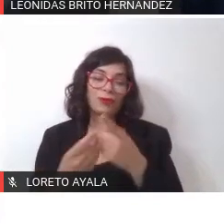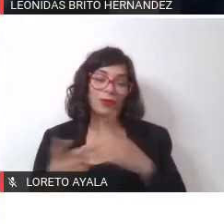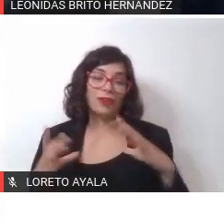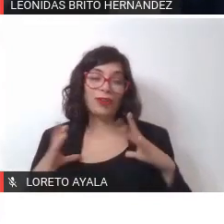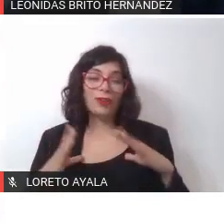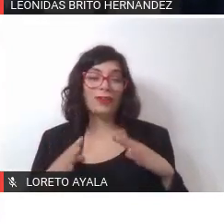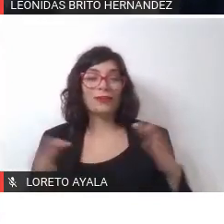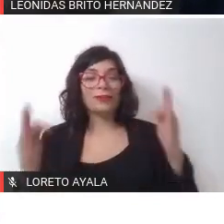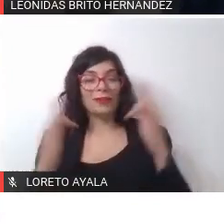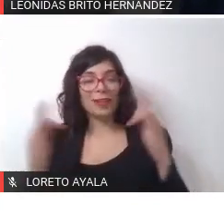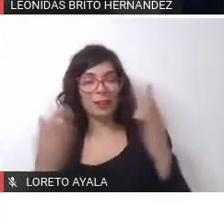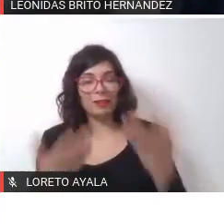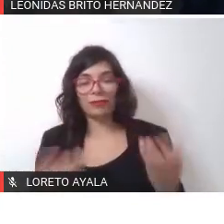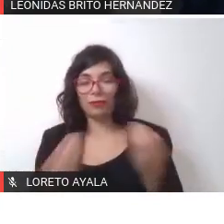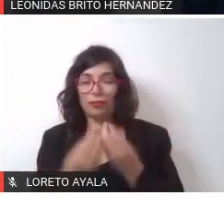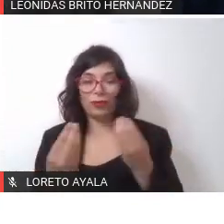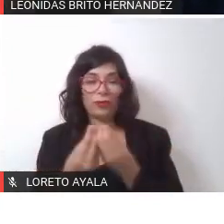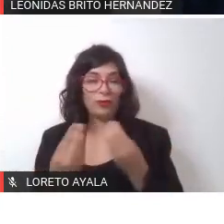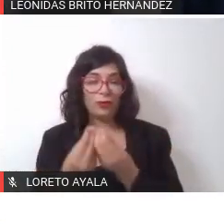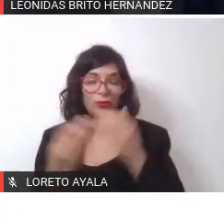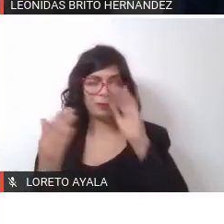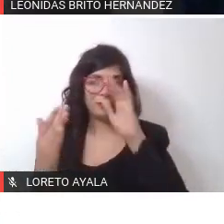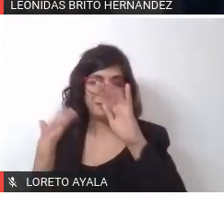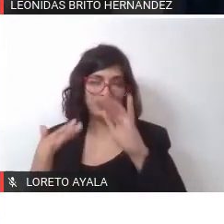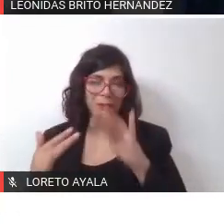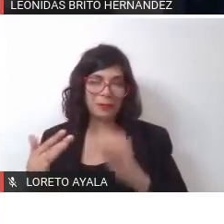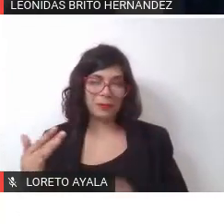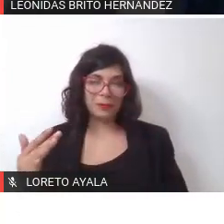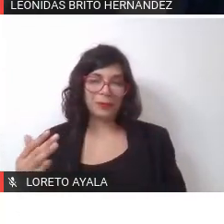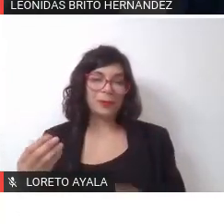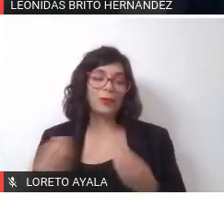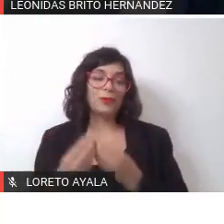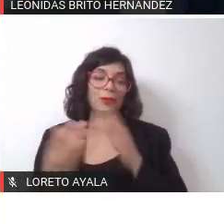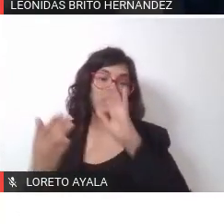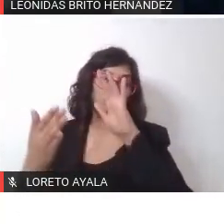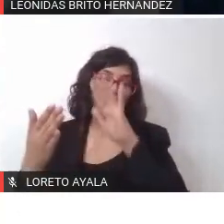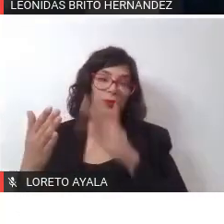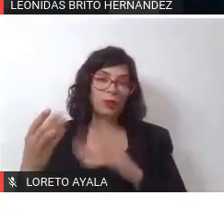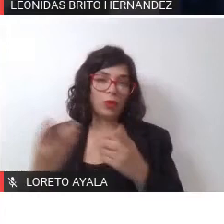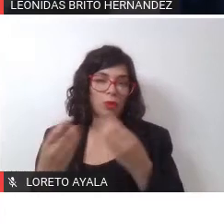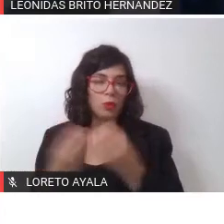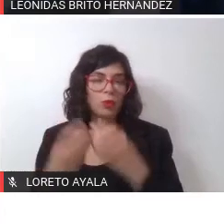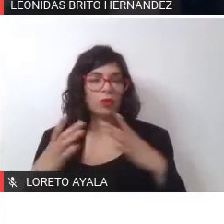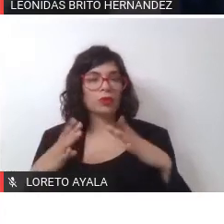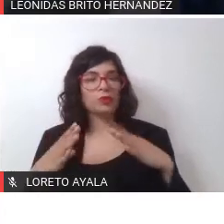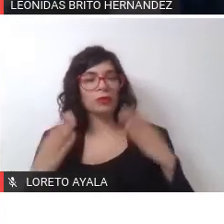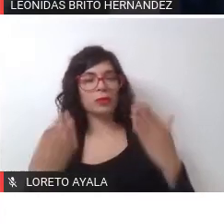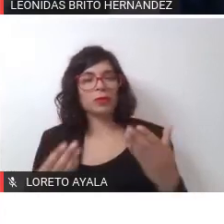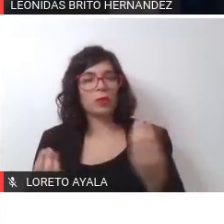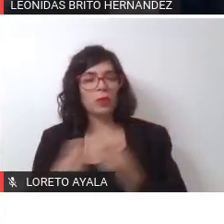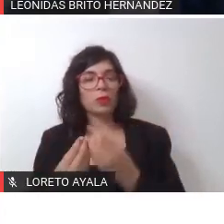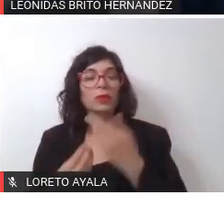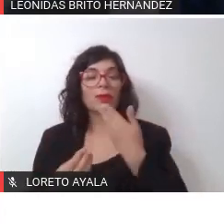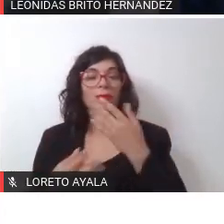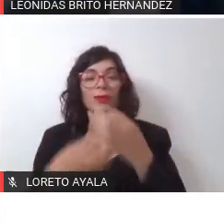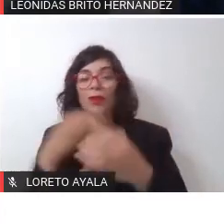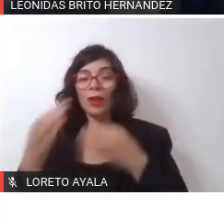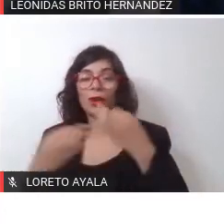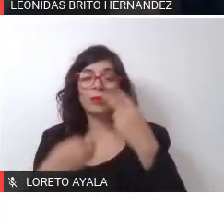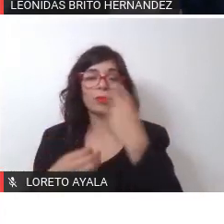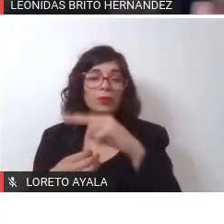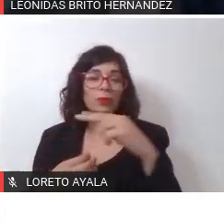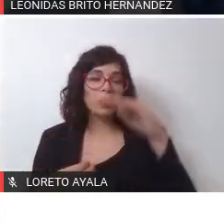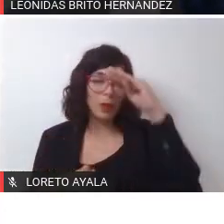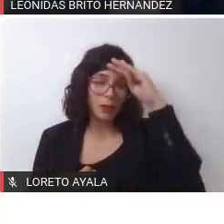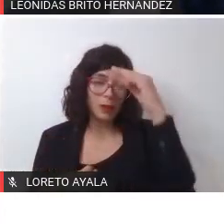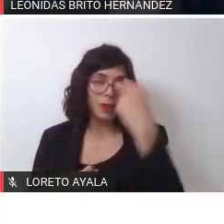están muy, muy, muy fuertes, ¿ya? Muchas felicitaciones y comentarios de experiencias. También hay varias personas que comentan